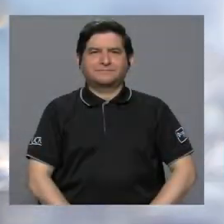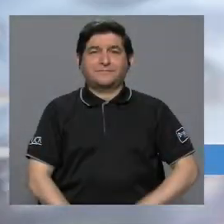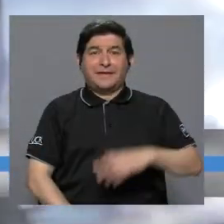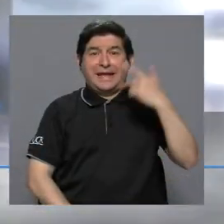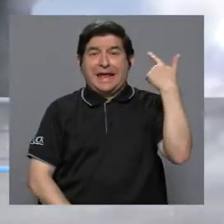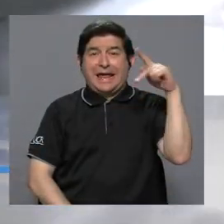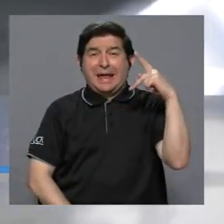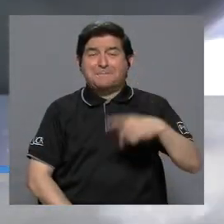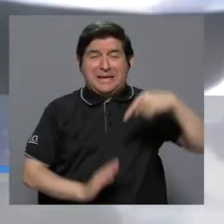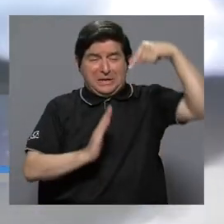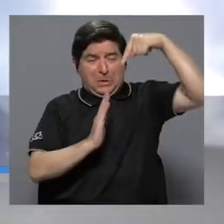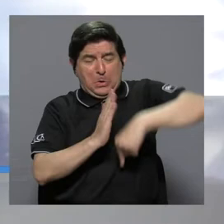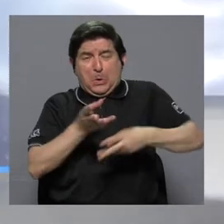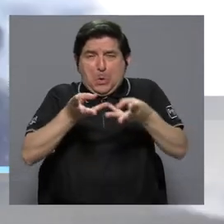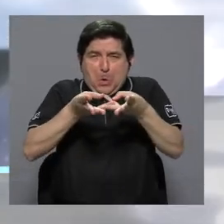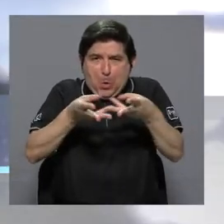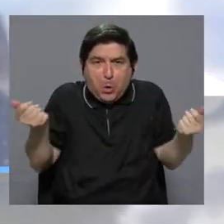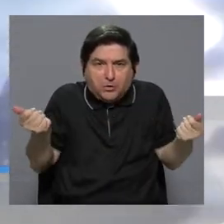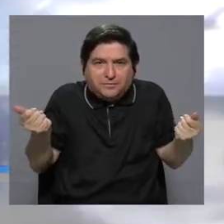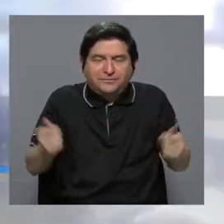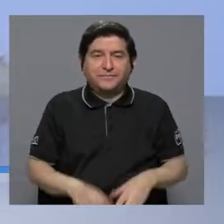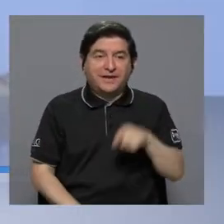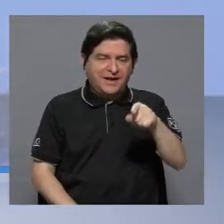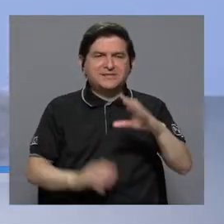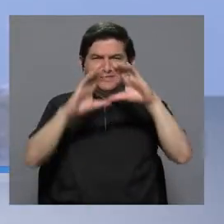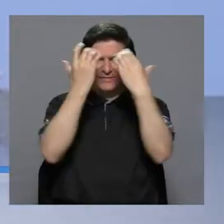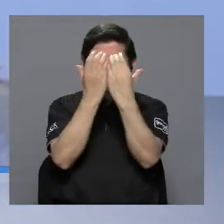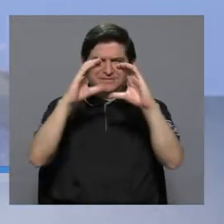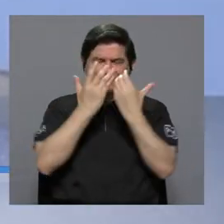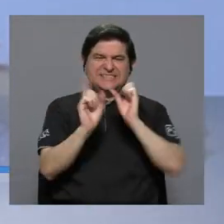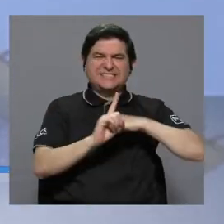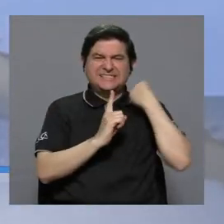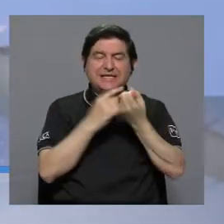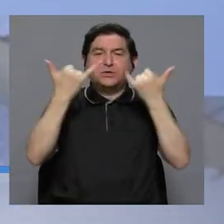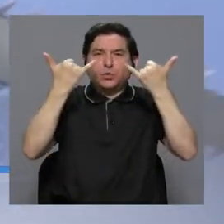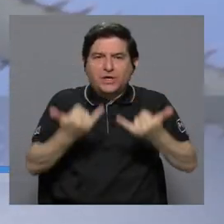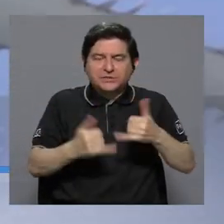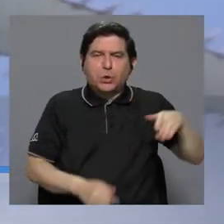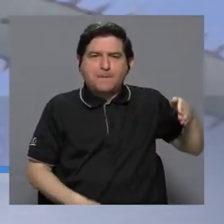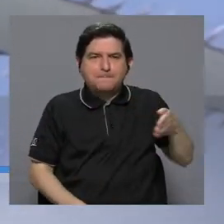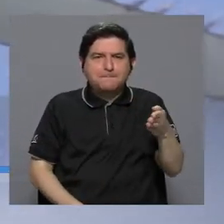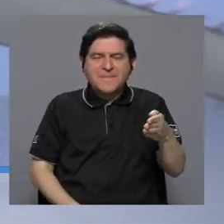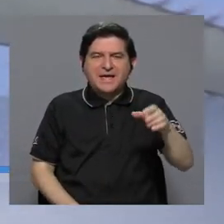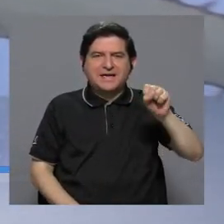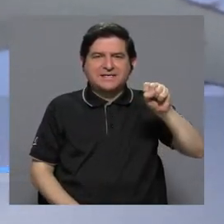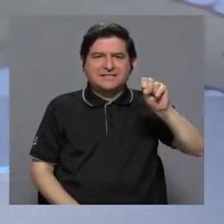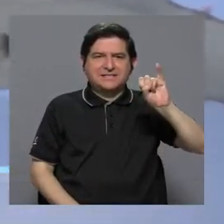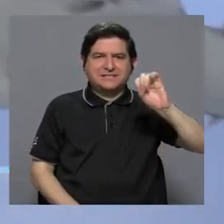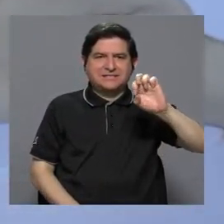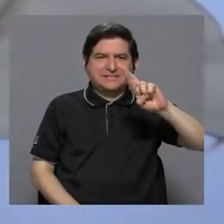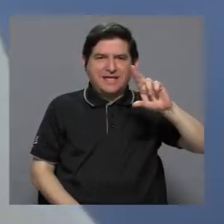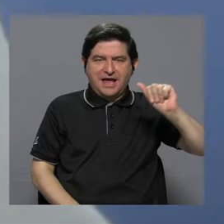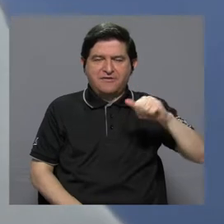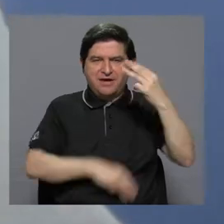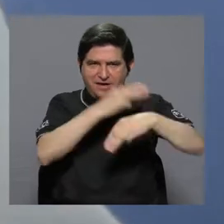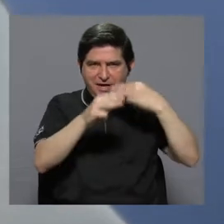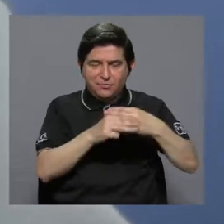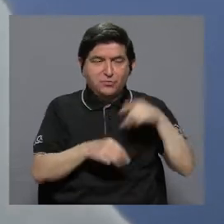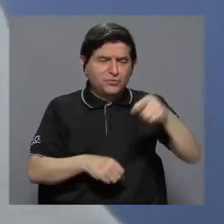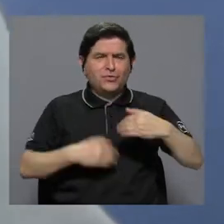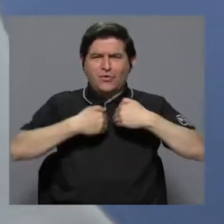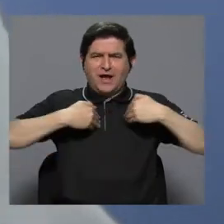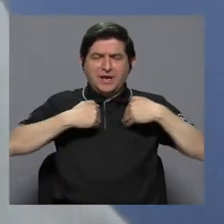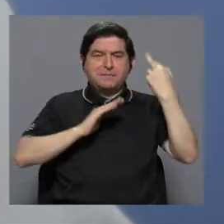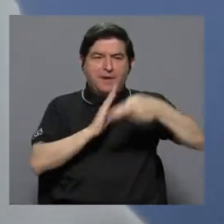En peligro crítico de extinción, así catalogan la situación actual del pez sierra en el mundo, un animal que tiene